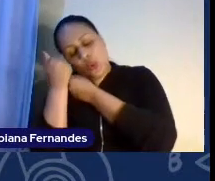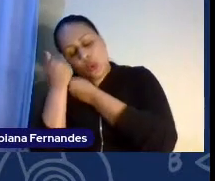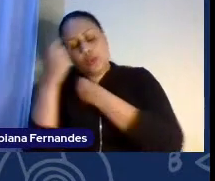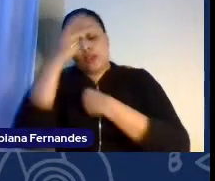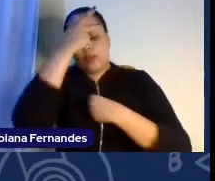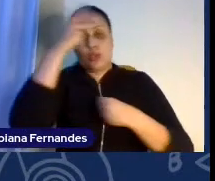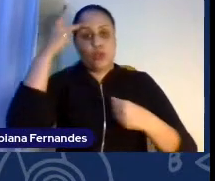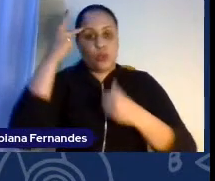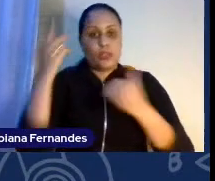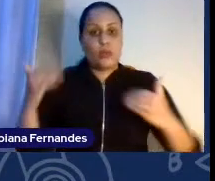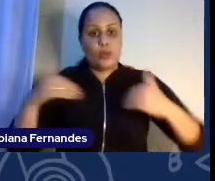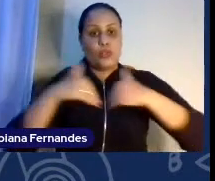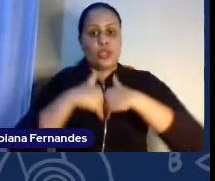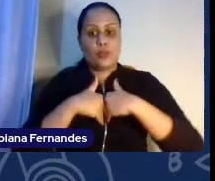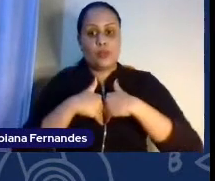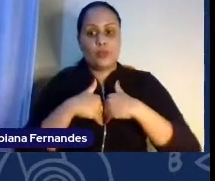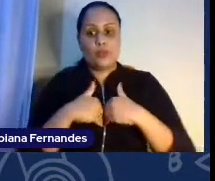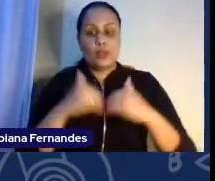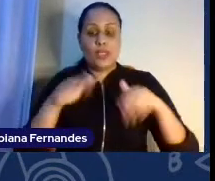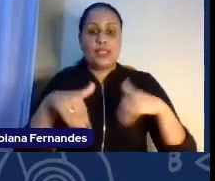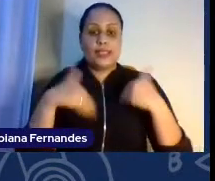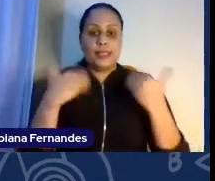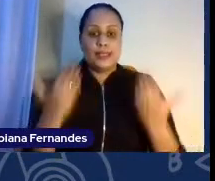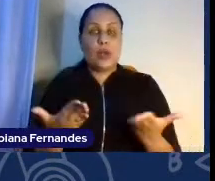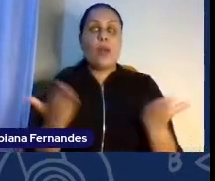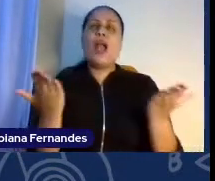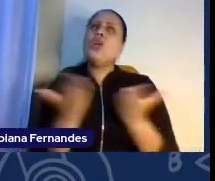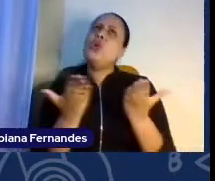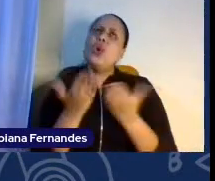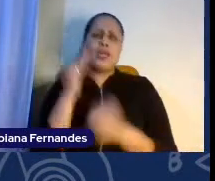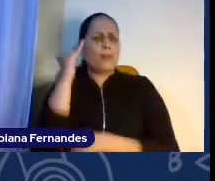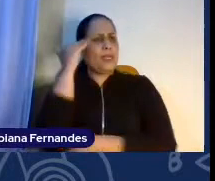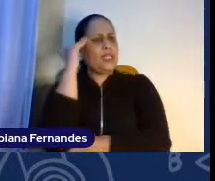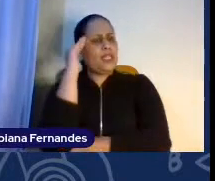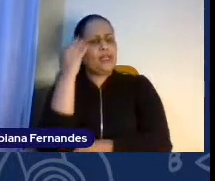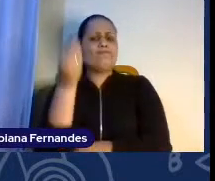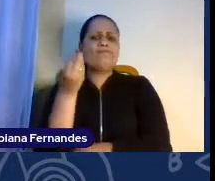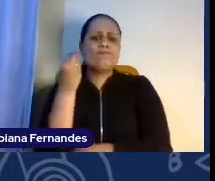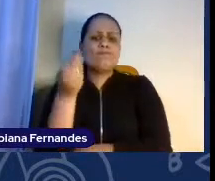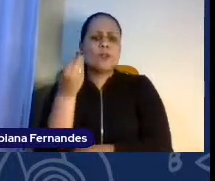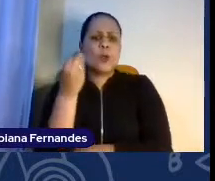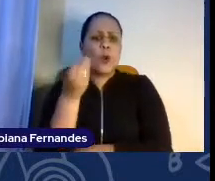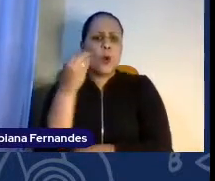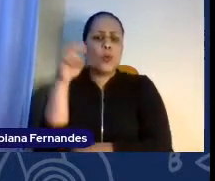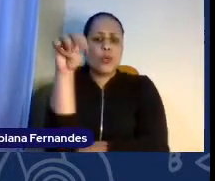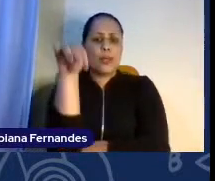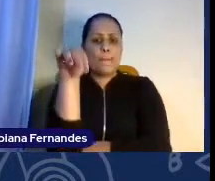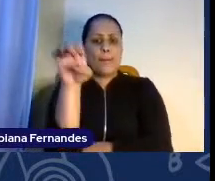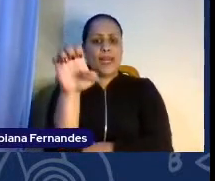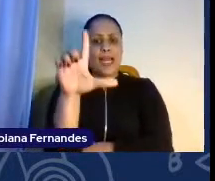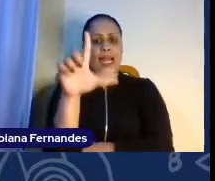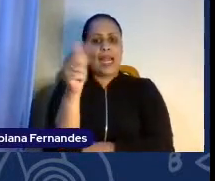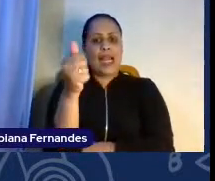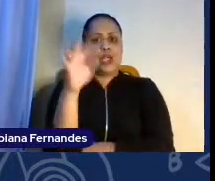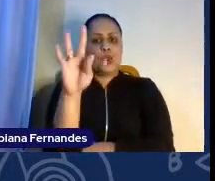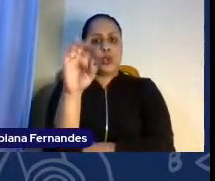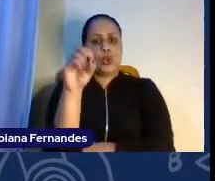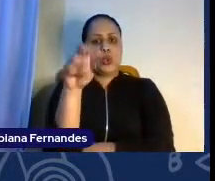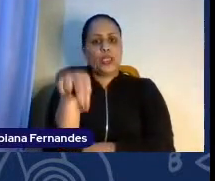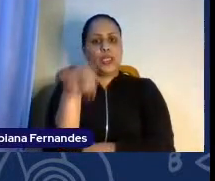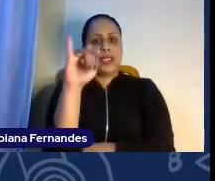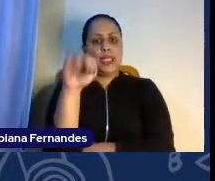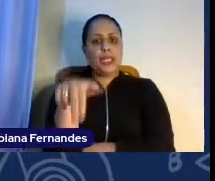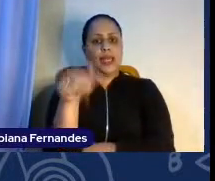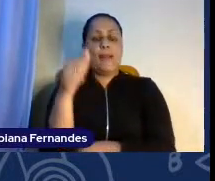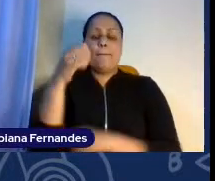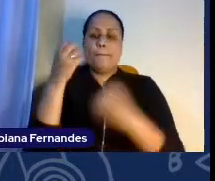autismo. Ahora, pero para entender cómo la melatonina puede regular el sueño